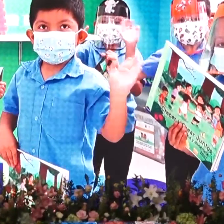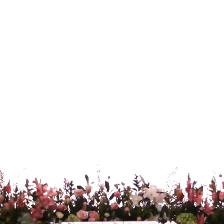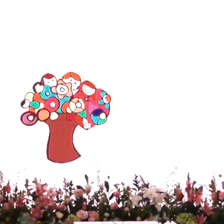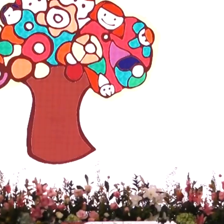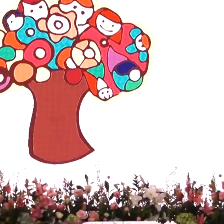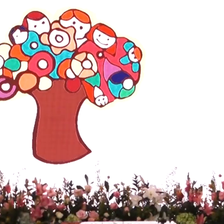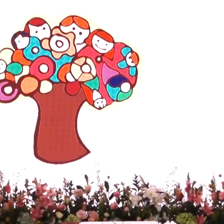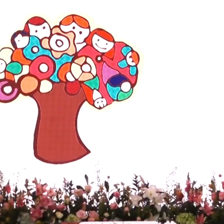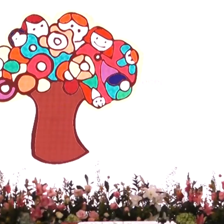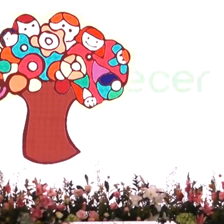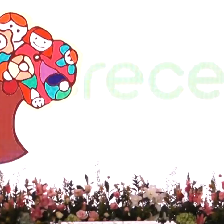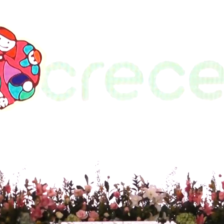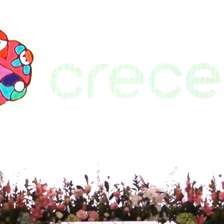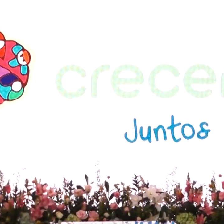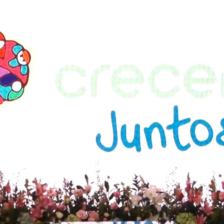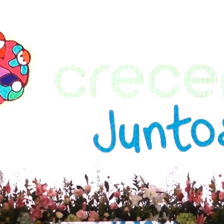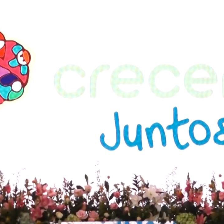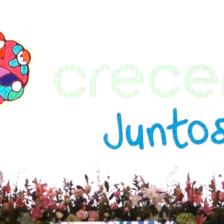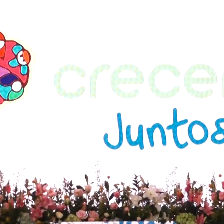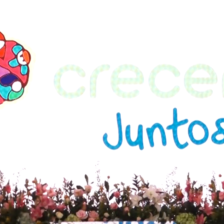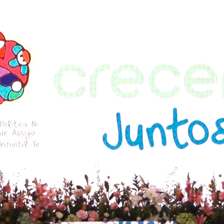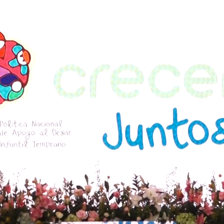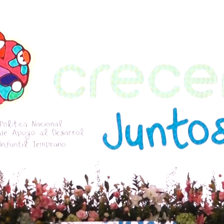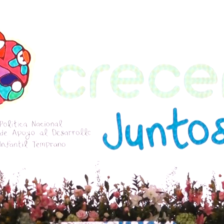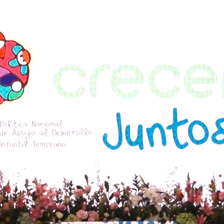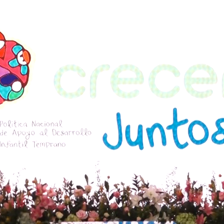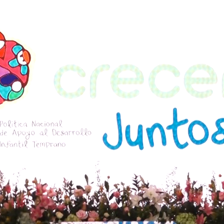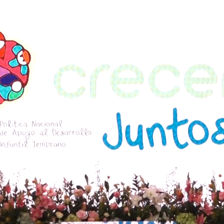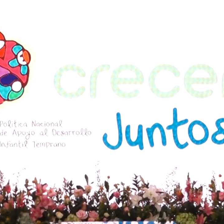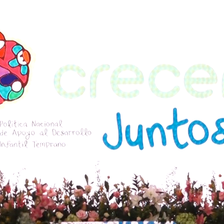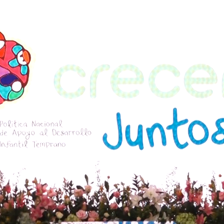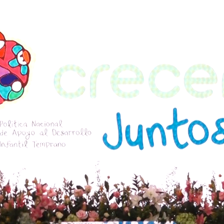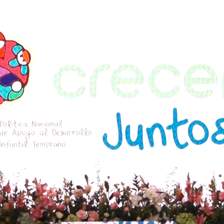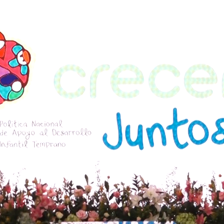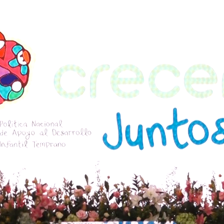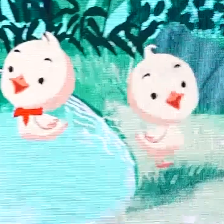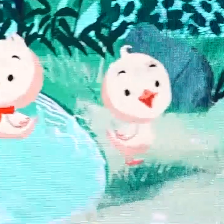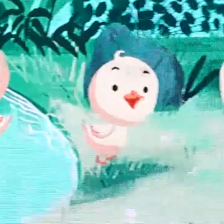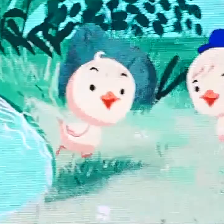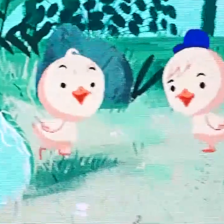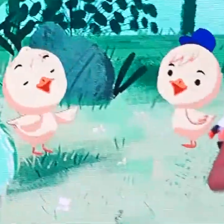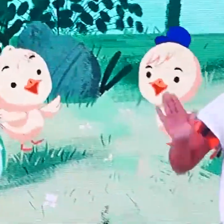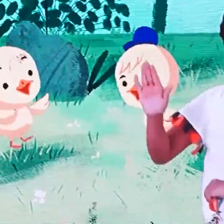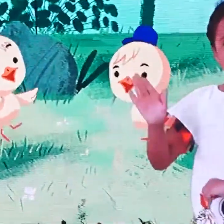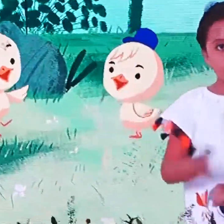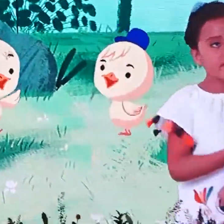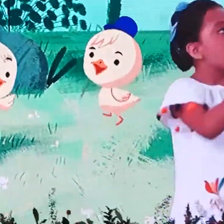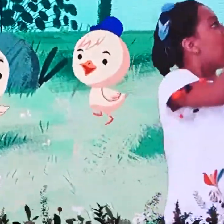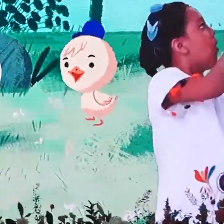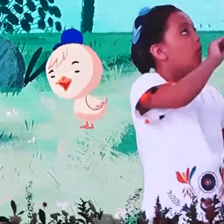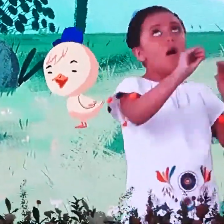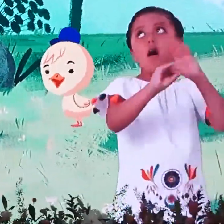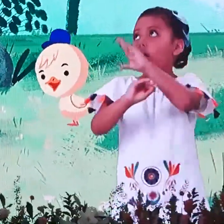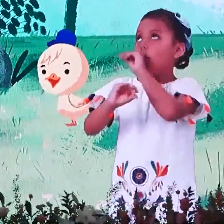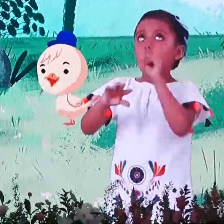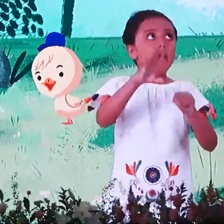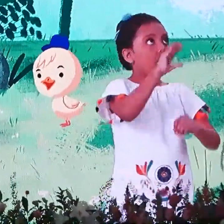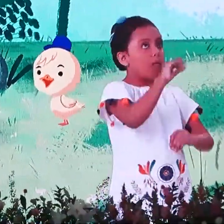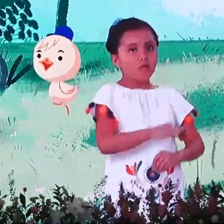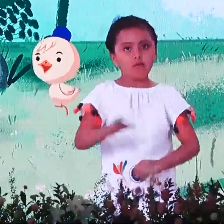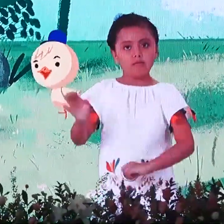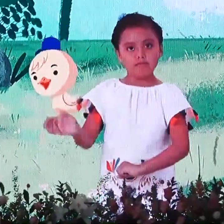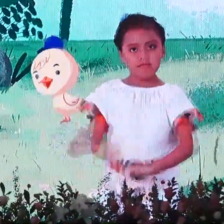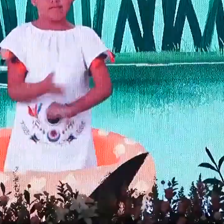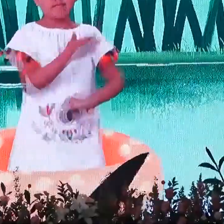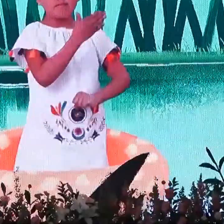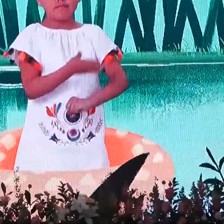haya salido de esa manera tan sobresaliente. Y me dijo algo muy importante que debe servir de reflexión para